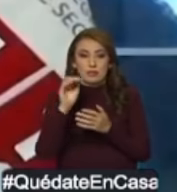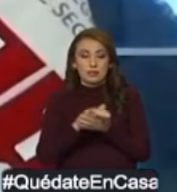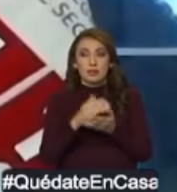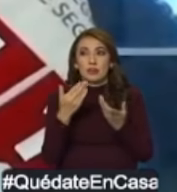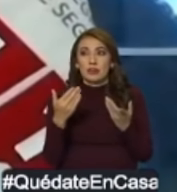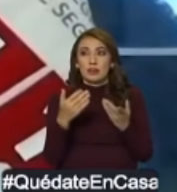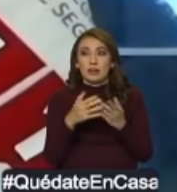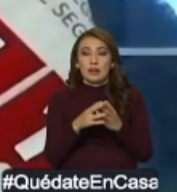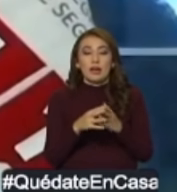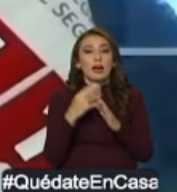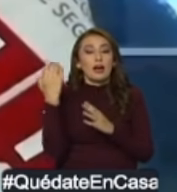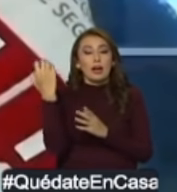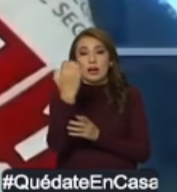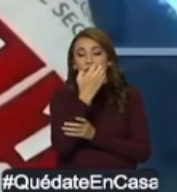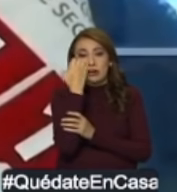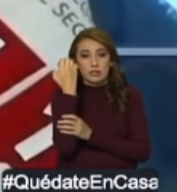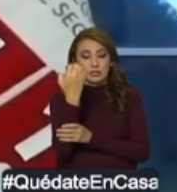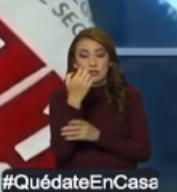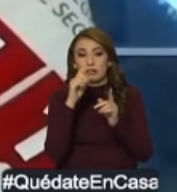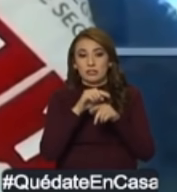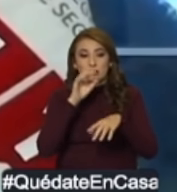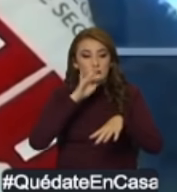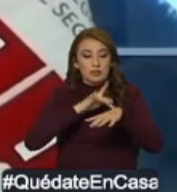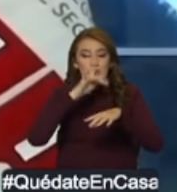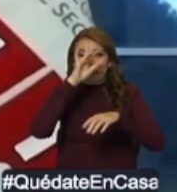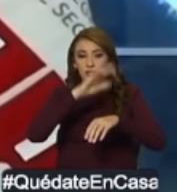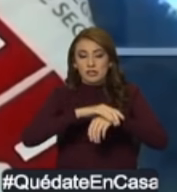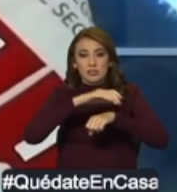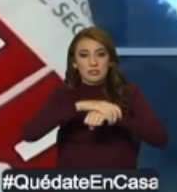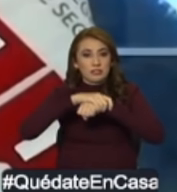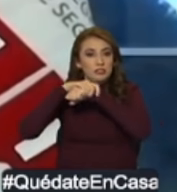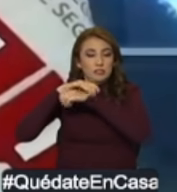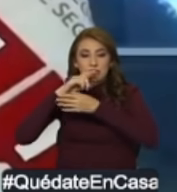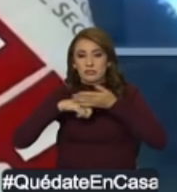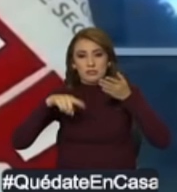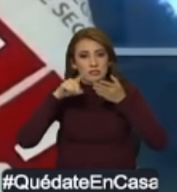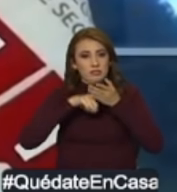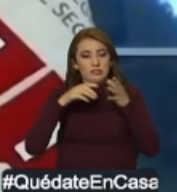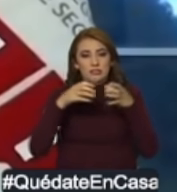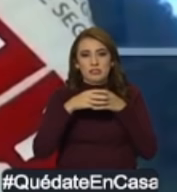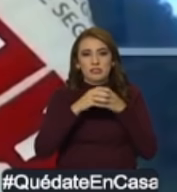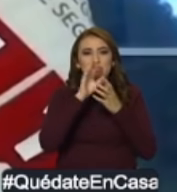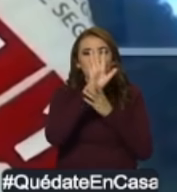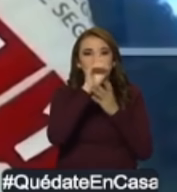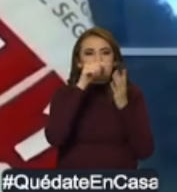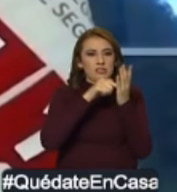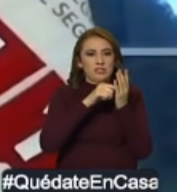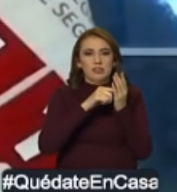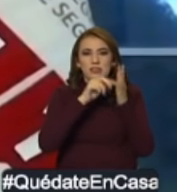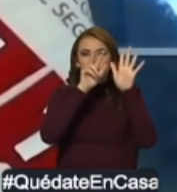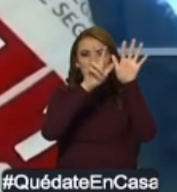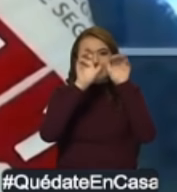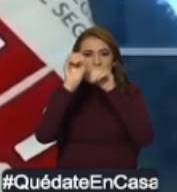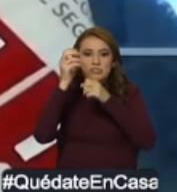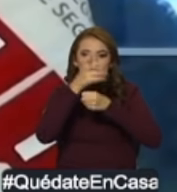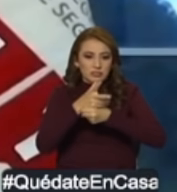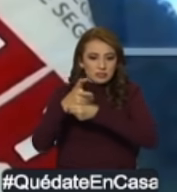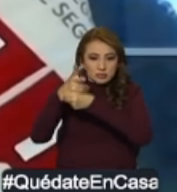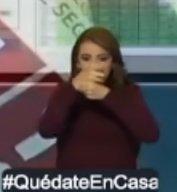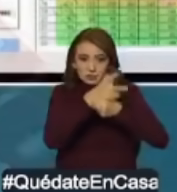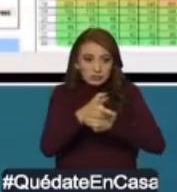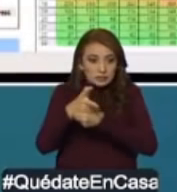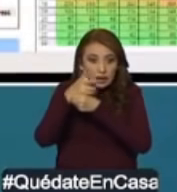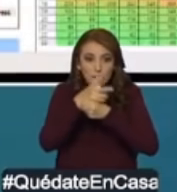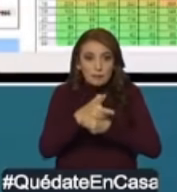54.884 alertas respecto a toques de queda. Esto lo generamos a través de las 5.800 cámaras que tenemos a nivel nacional